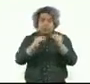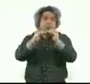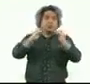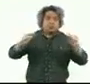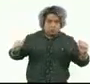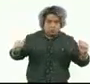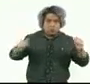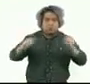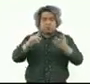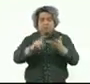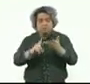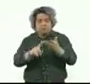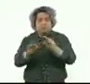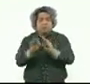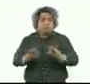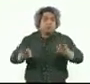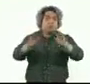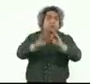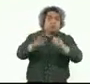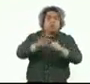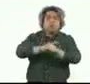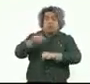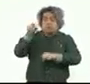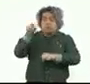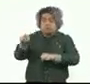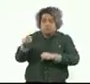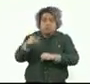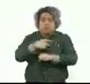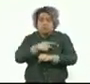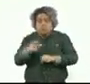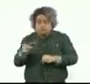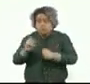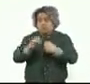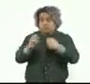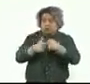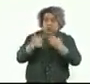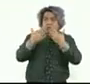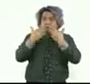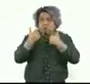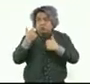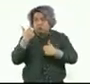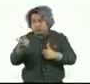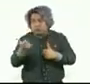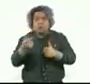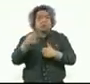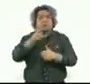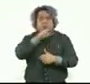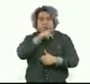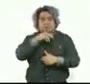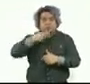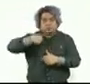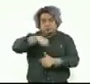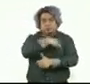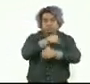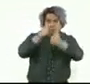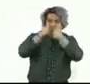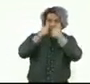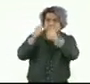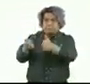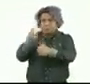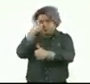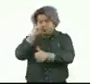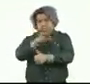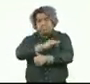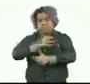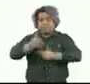priorizando a las personas que tienen más necesidad y que hay más dificultad para que tengan acceso a los